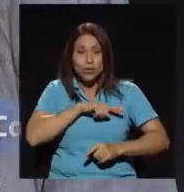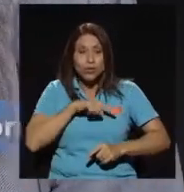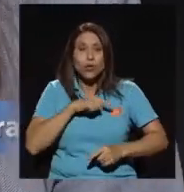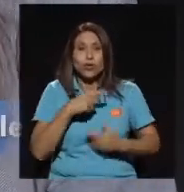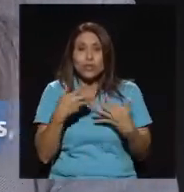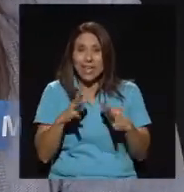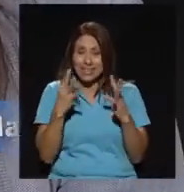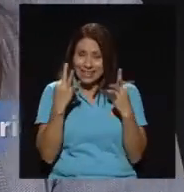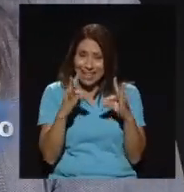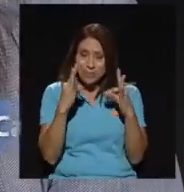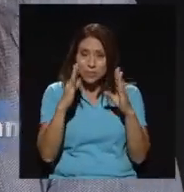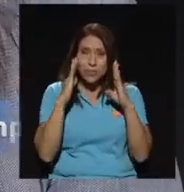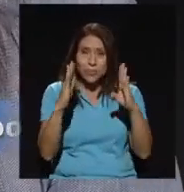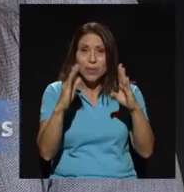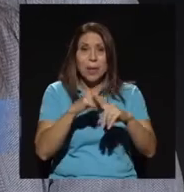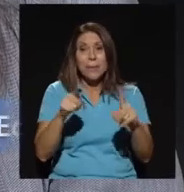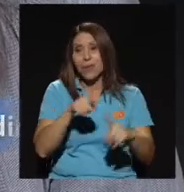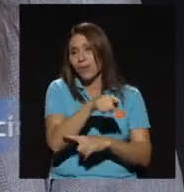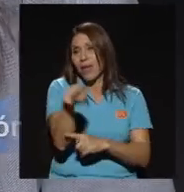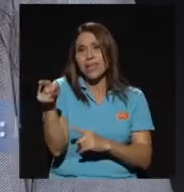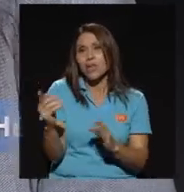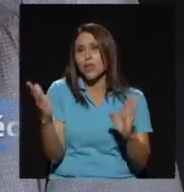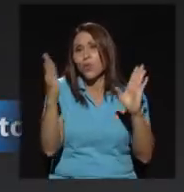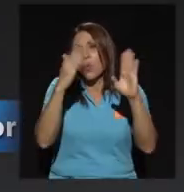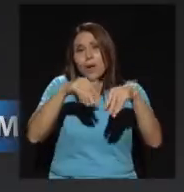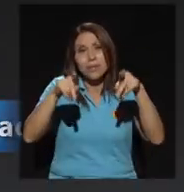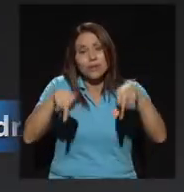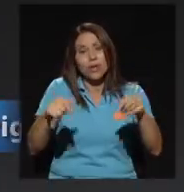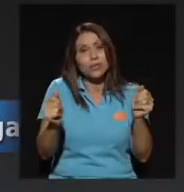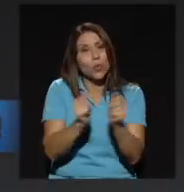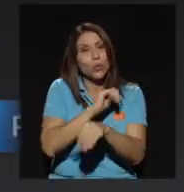condiciones para poder ingresar al sistema. Pues nosotros